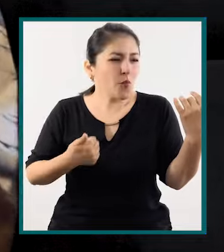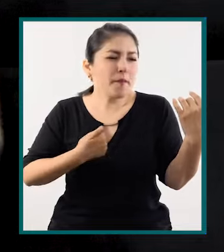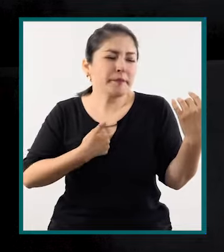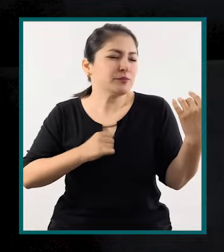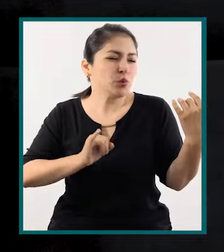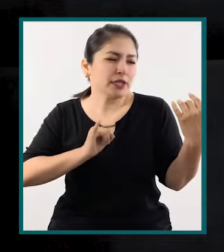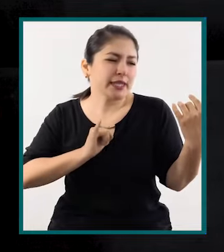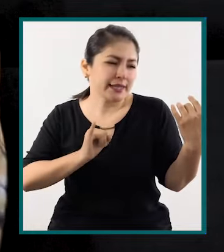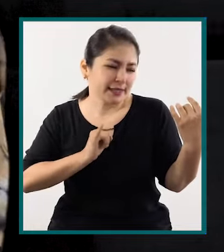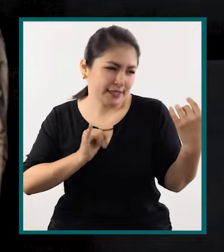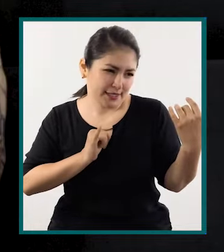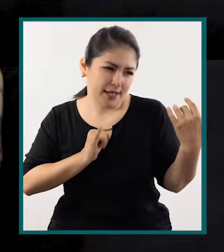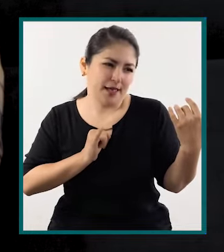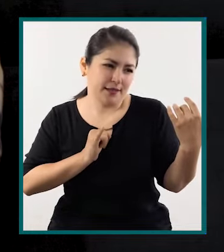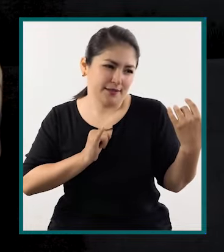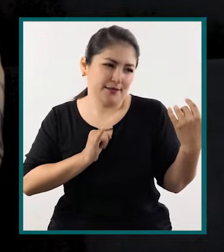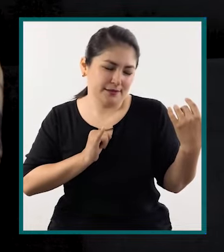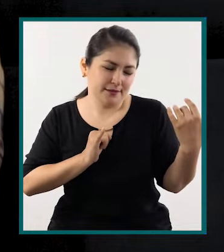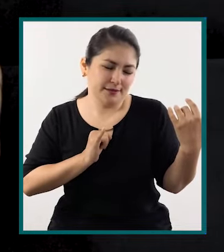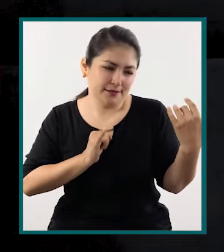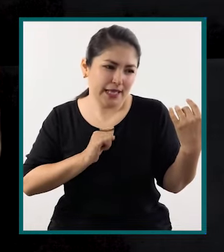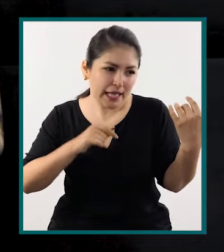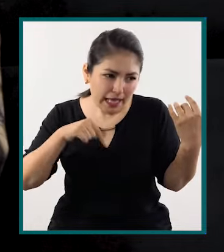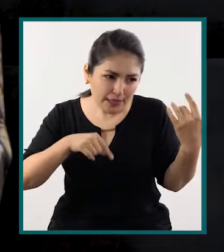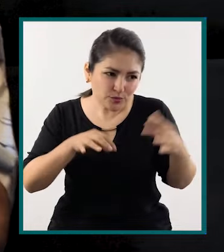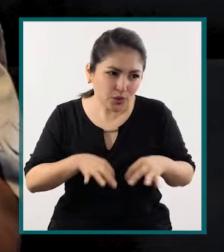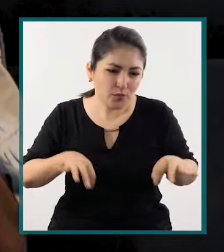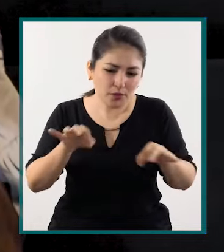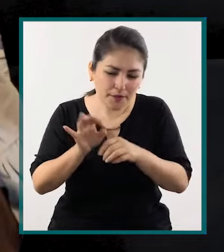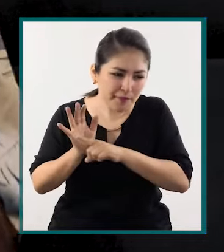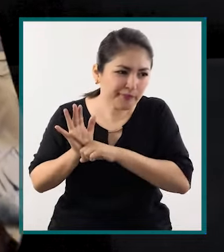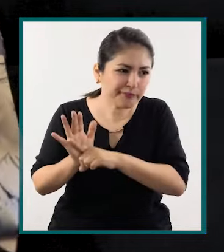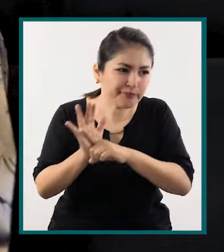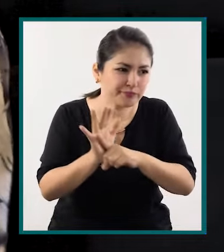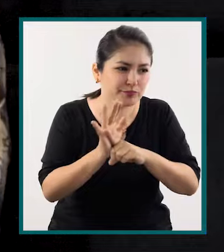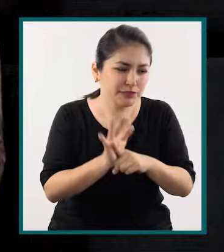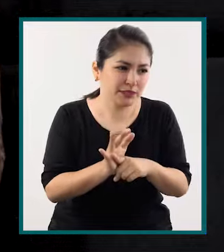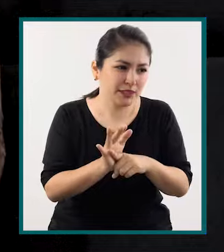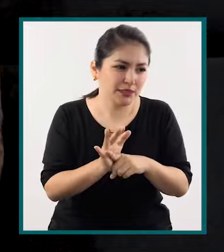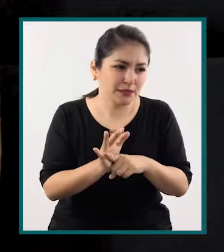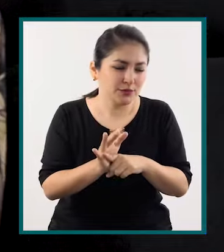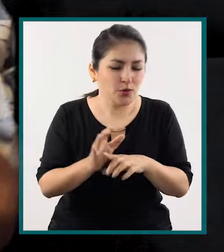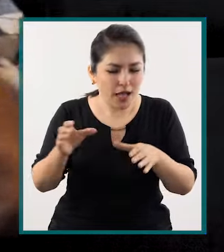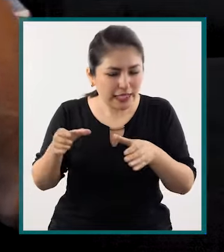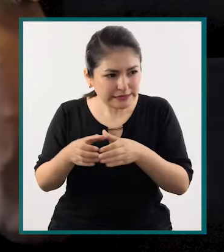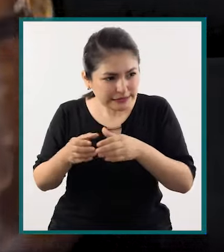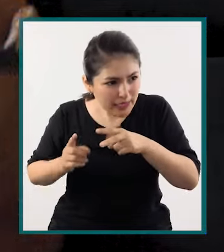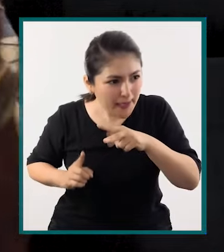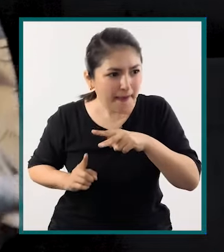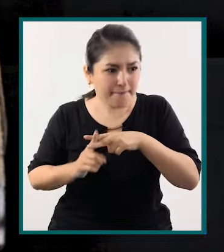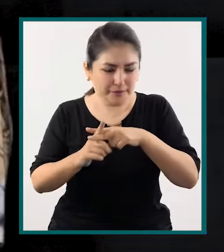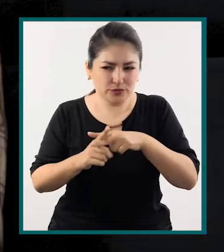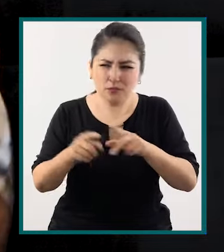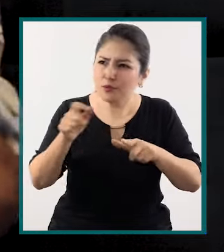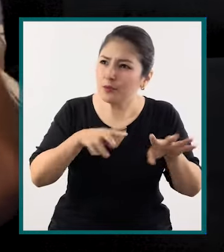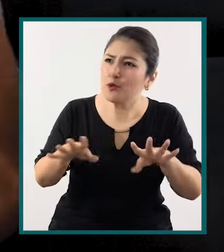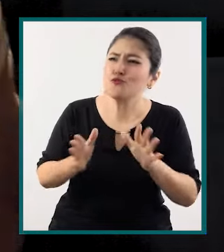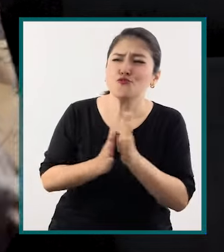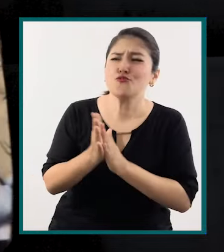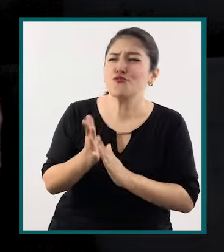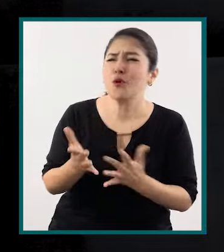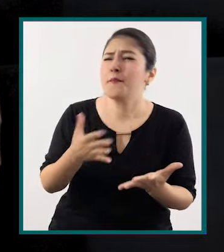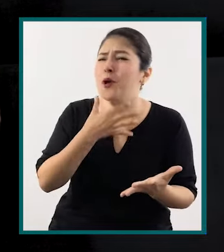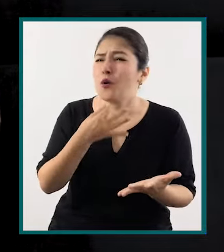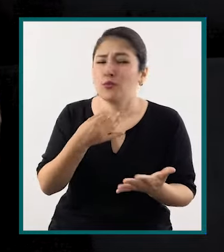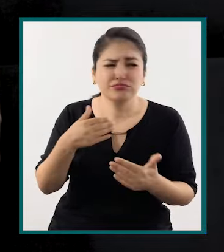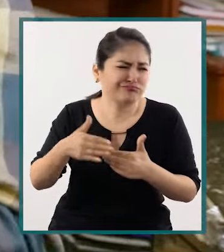identidad y su razón de su existencia. Es así aparecieron los mirlos, así gusta y así